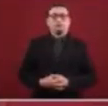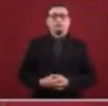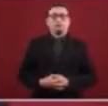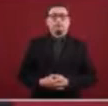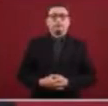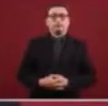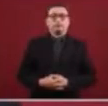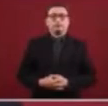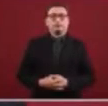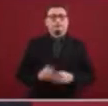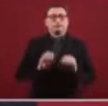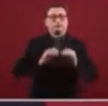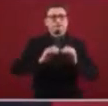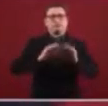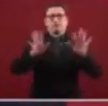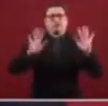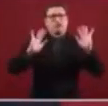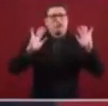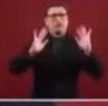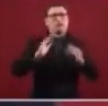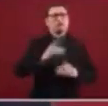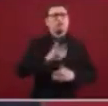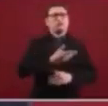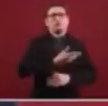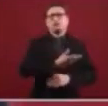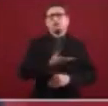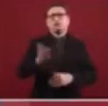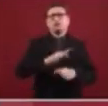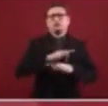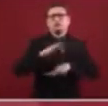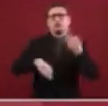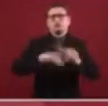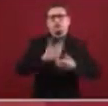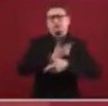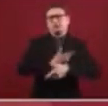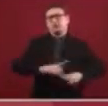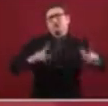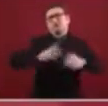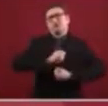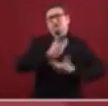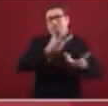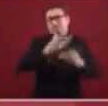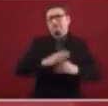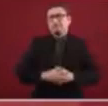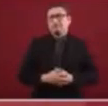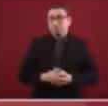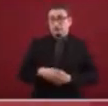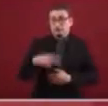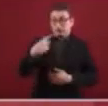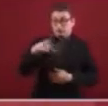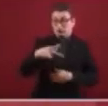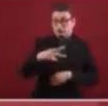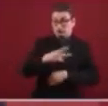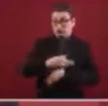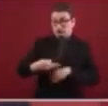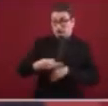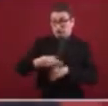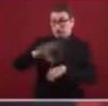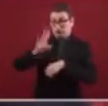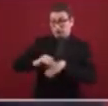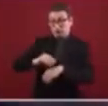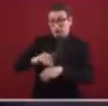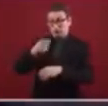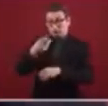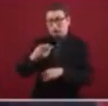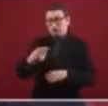haciendo pleno uso de la libertad de expresión. Pero entonces no hay nadie de su familia que esté autorizado a realizar gestiones. Nadie